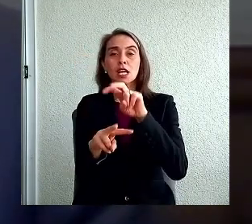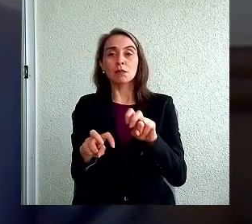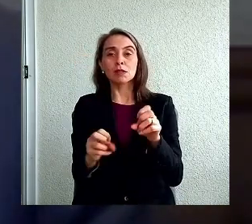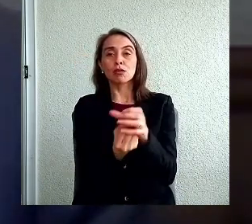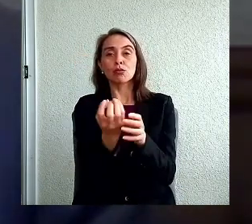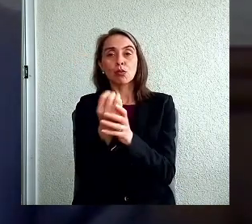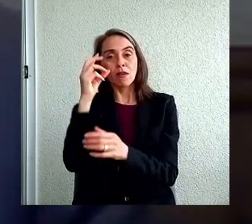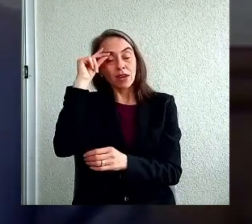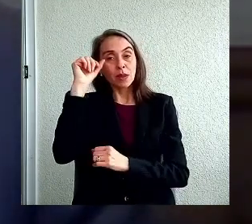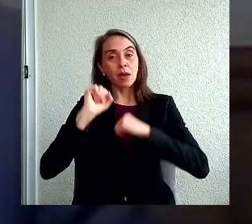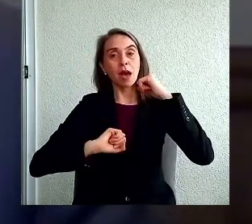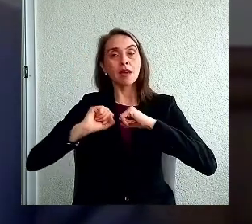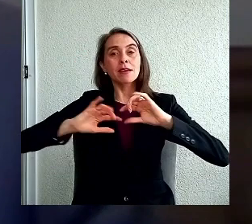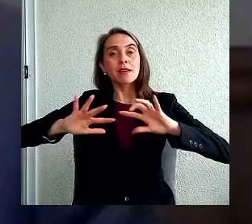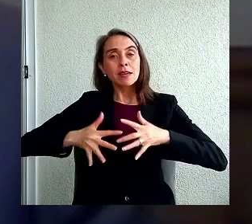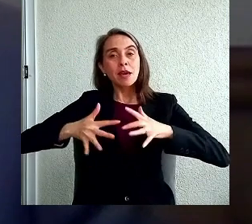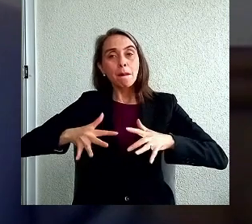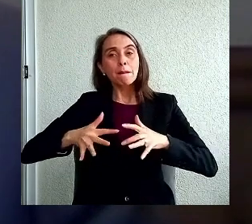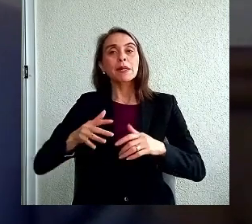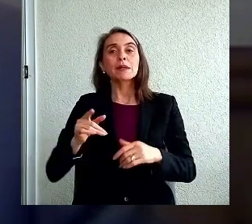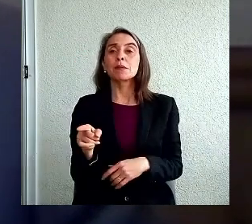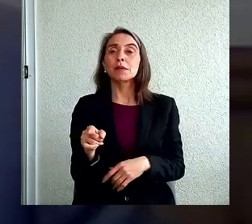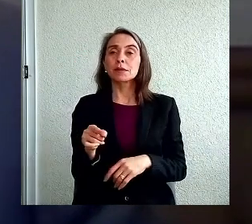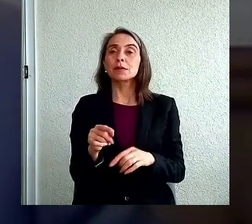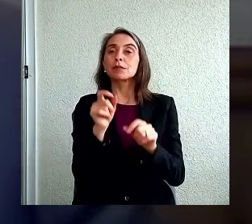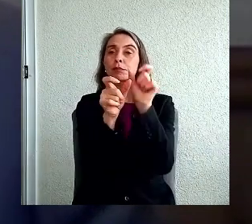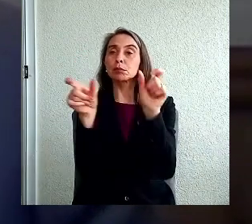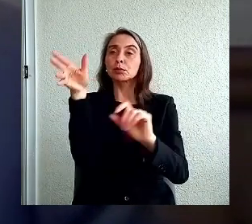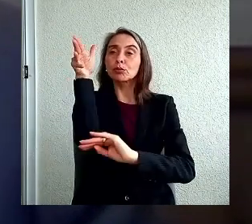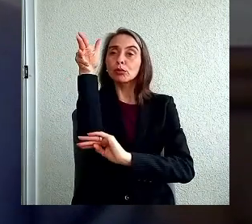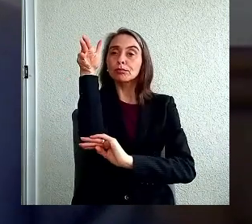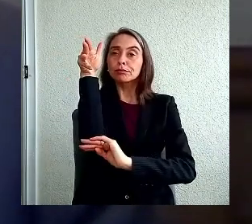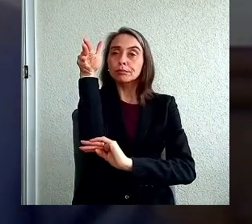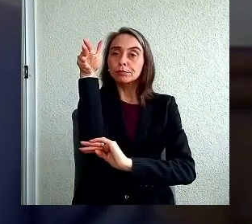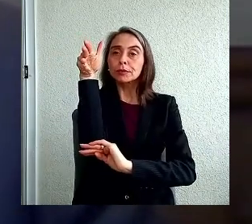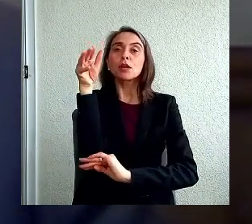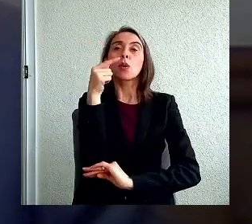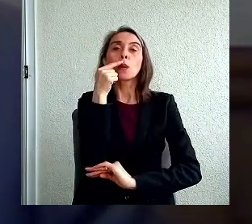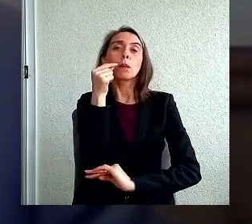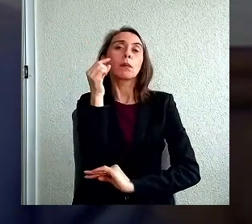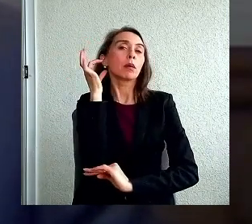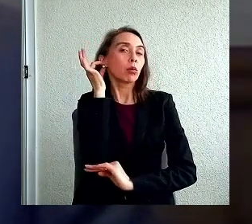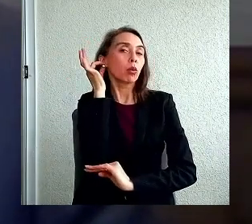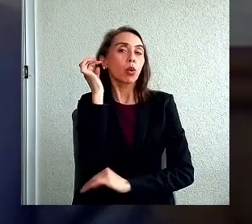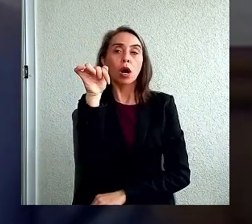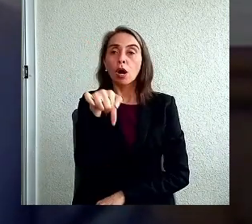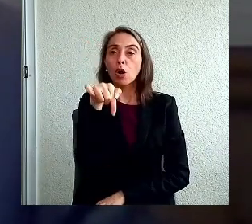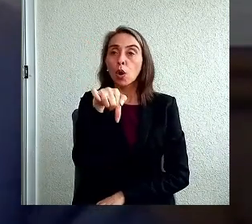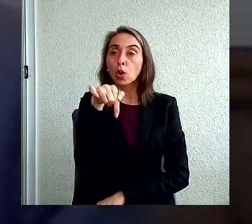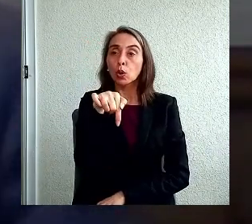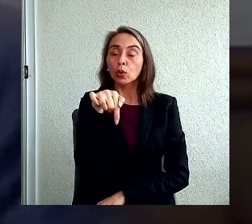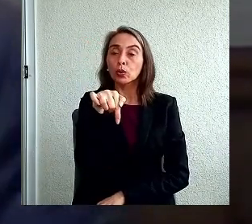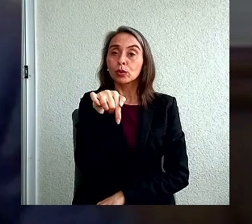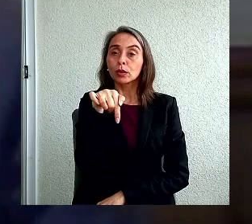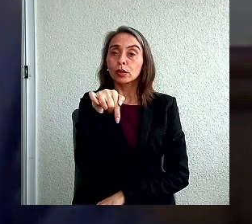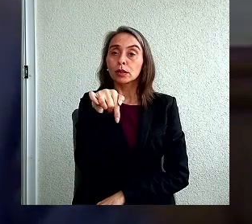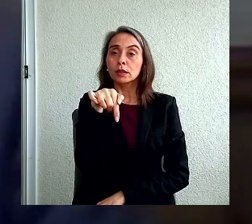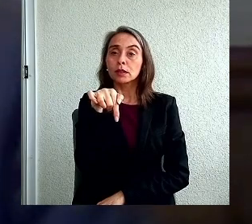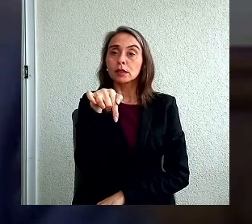a los panelistas y las panelistas que hoy nos van a a nutrir con sus